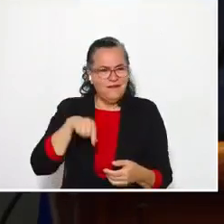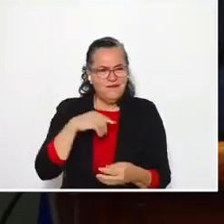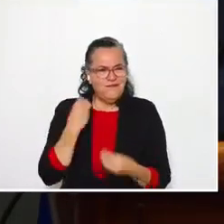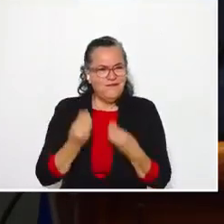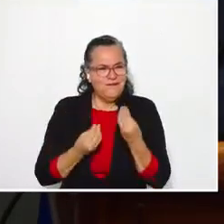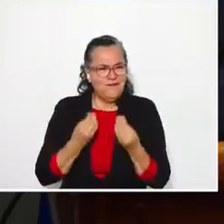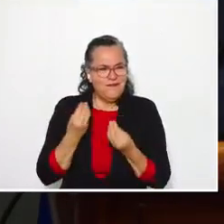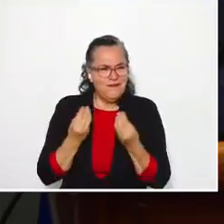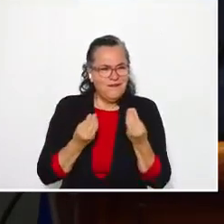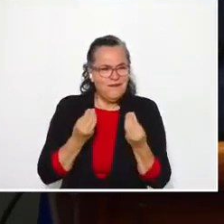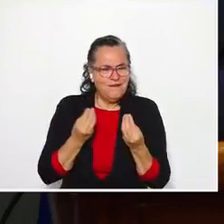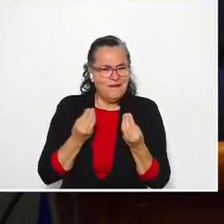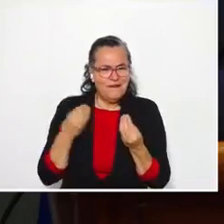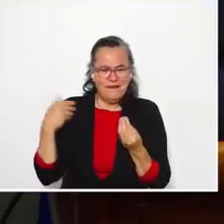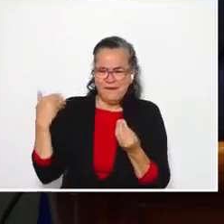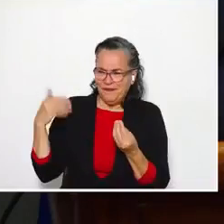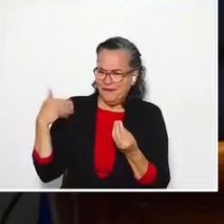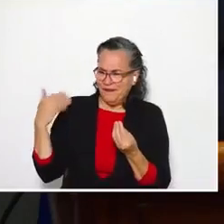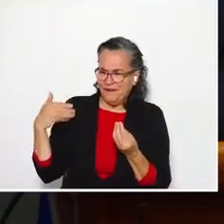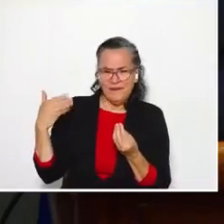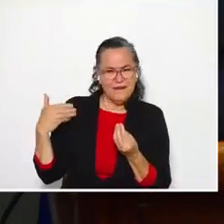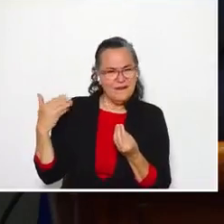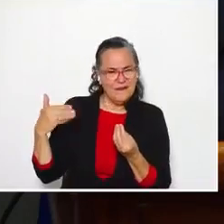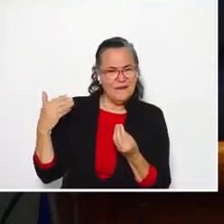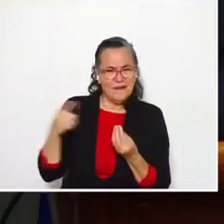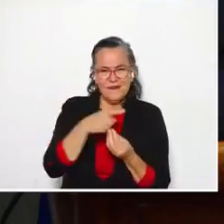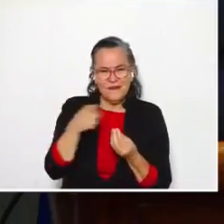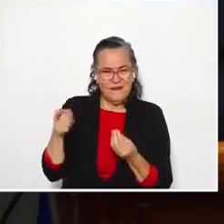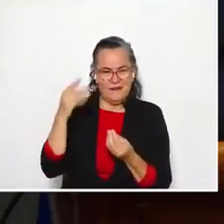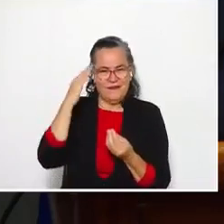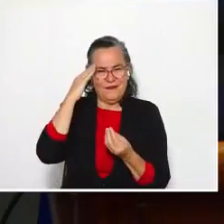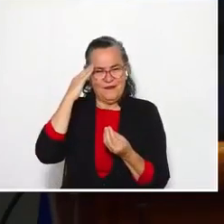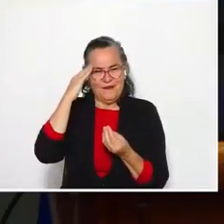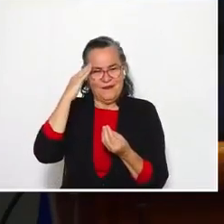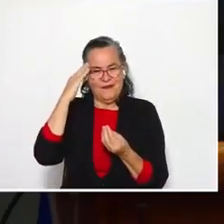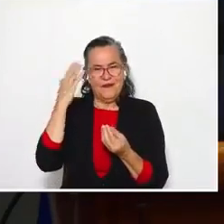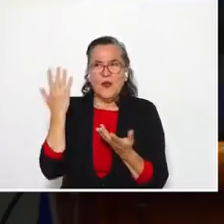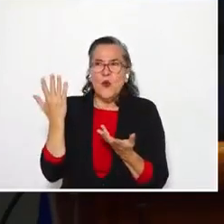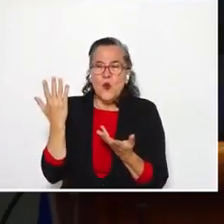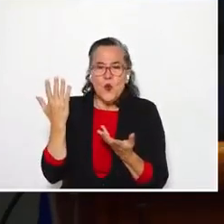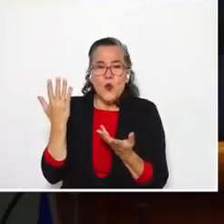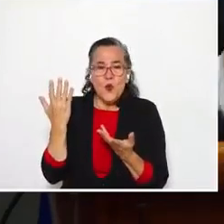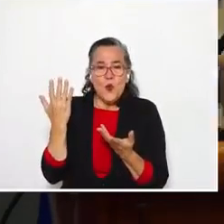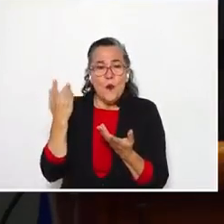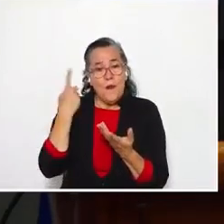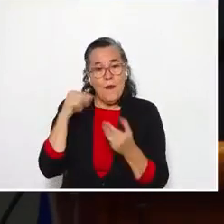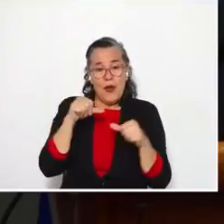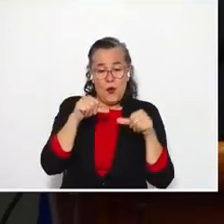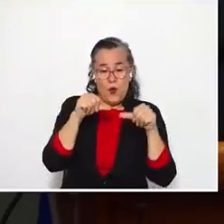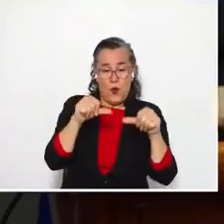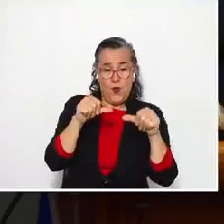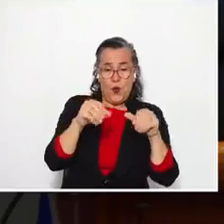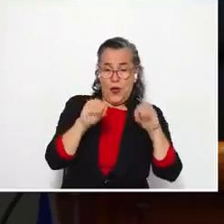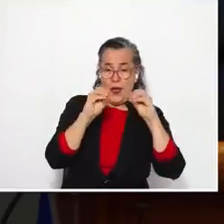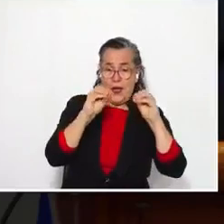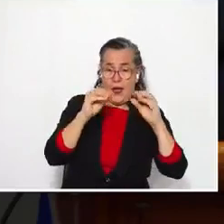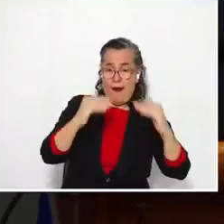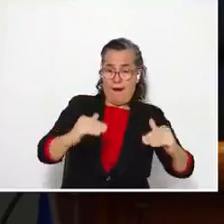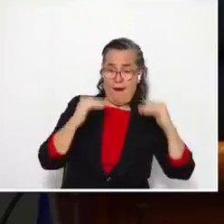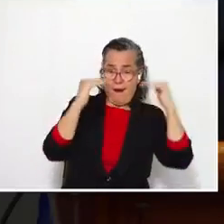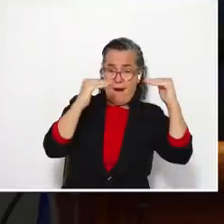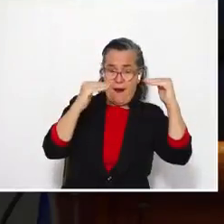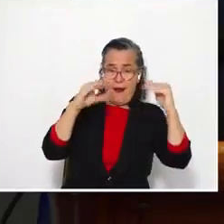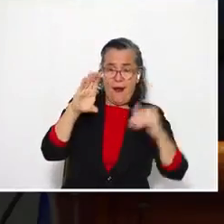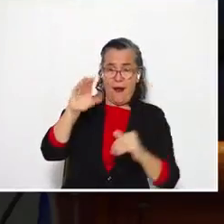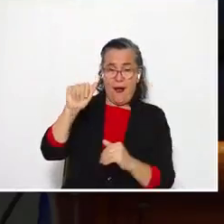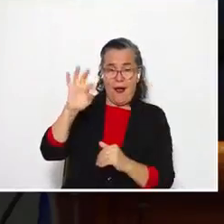tenido, como ustedes saben, días en que para mantener la cátedra